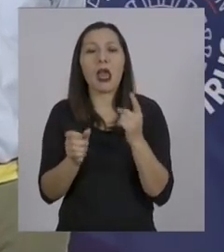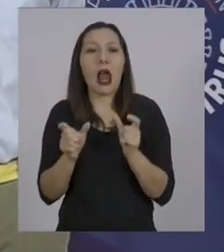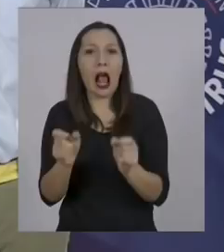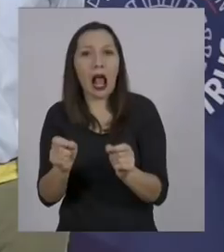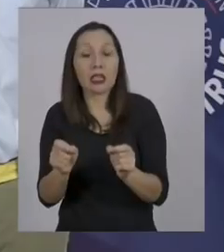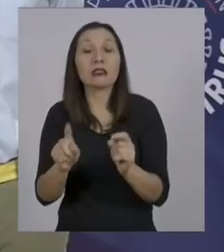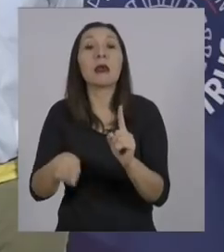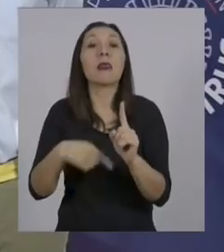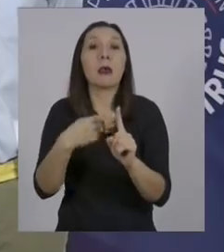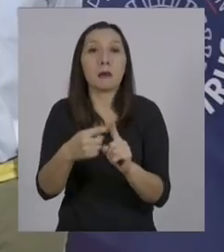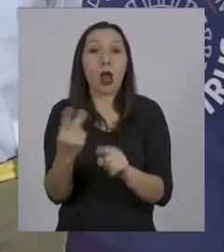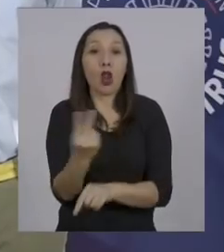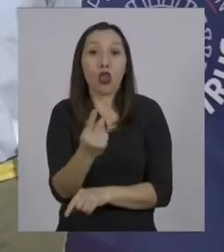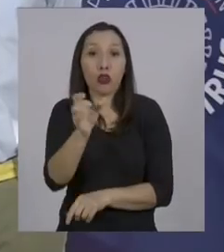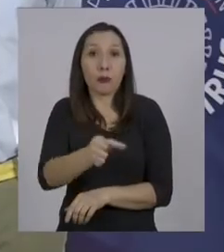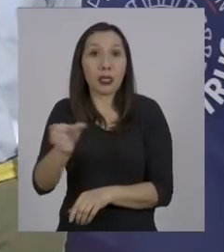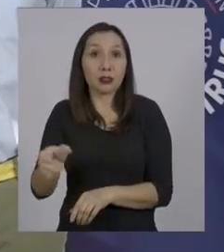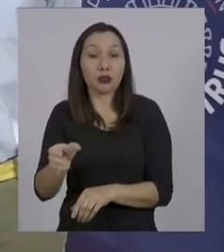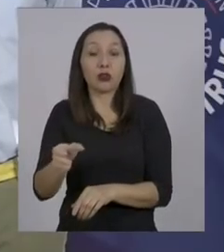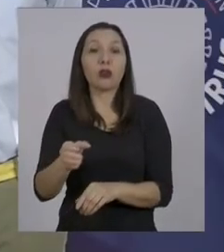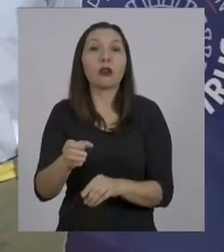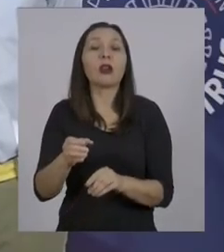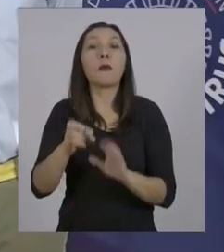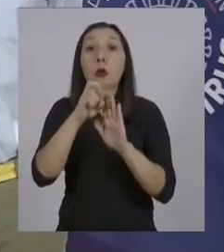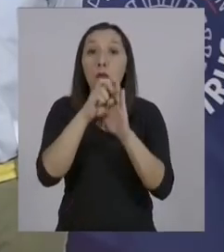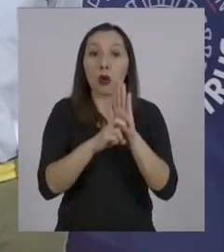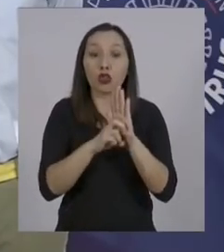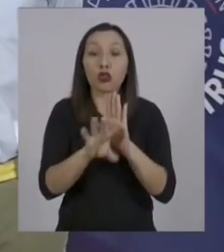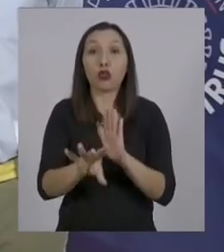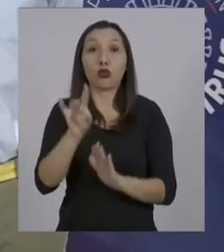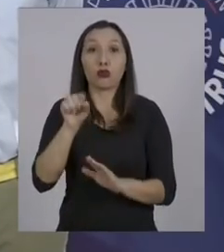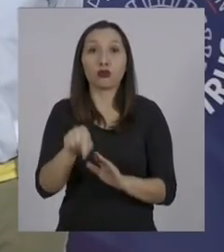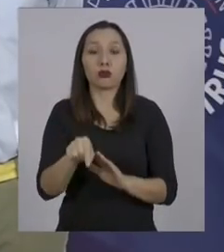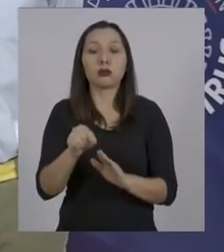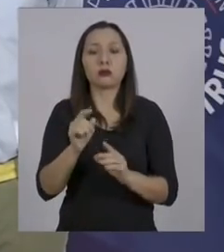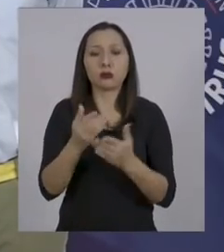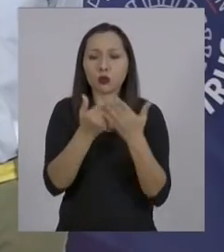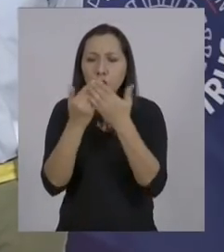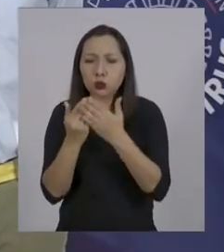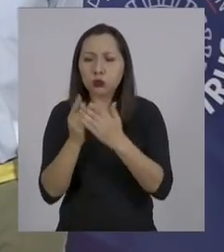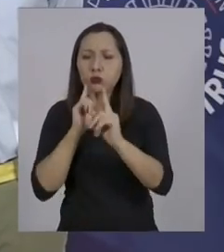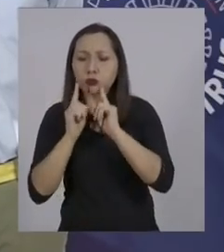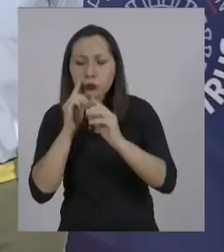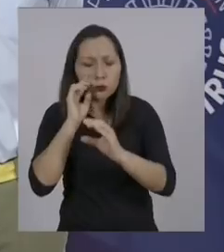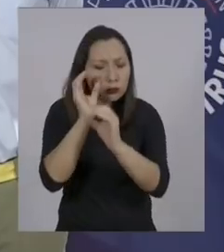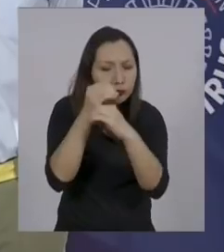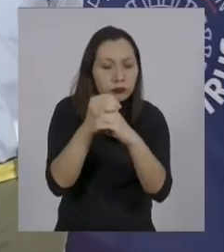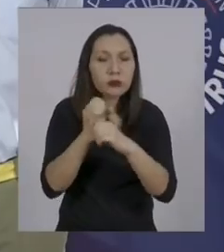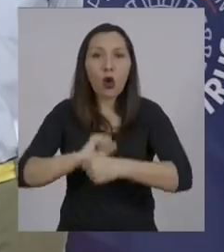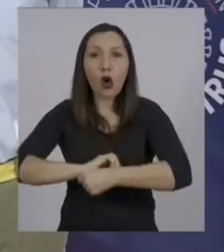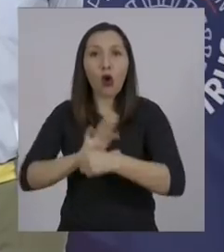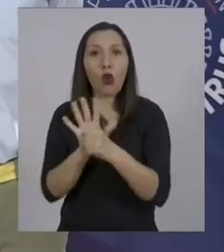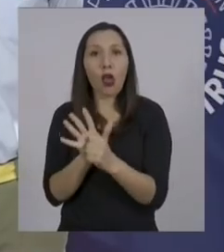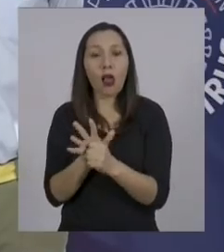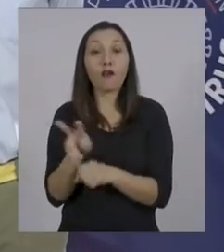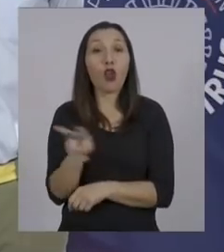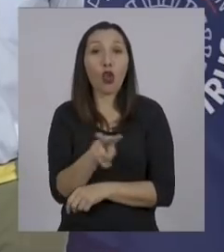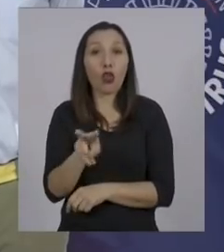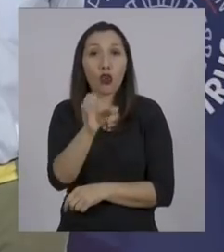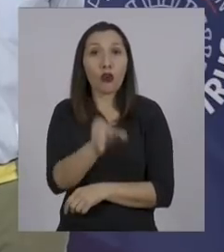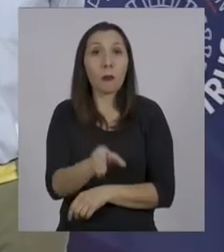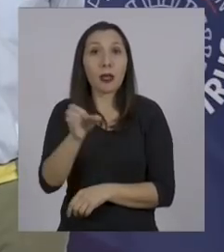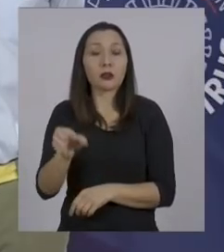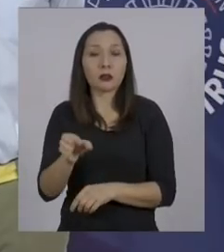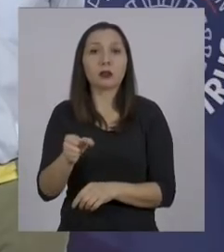Y ambos pacientes, por el protocolo que señalo, se hicieron exámenes para coronavirus y en ambos